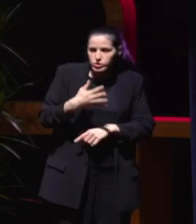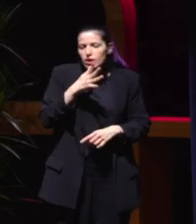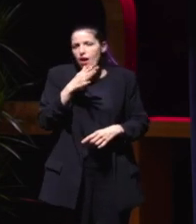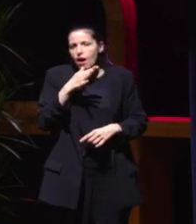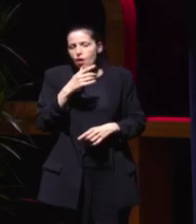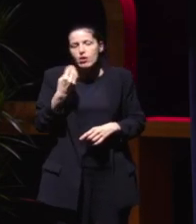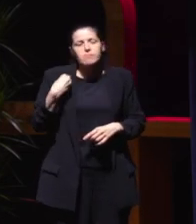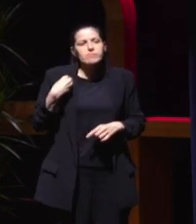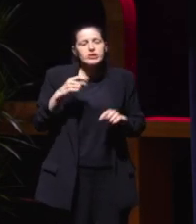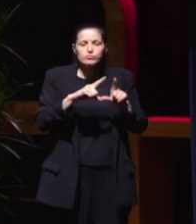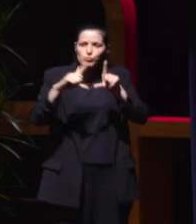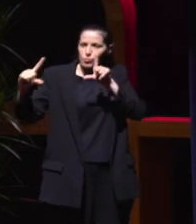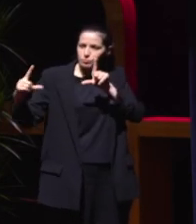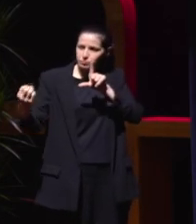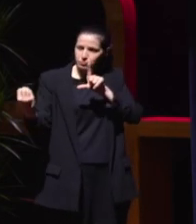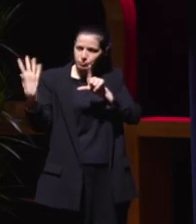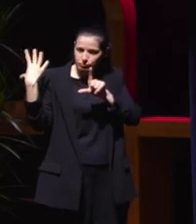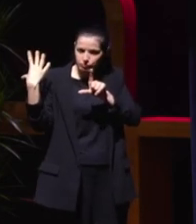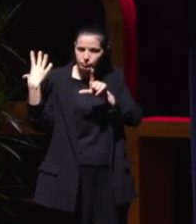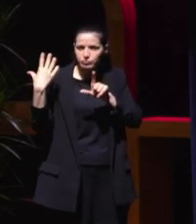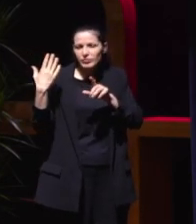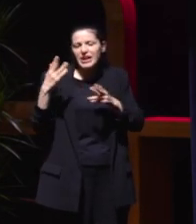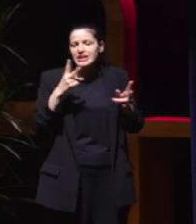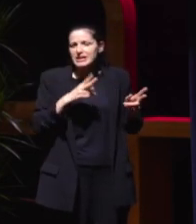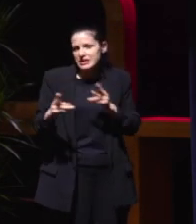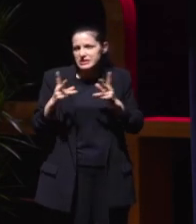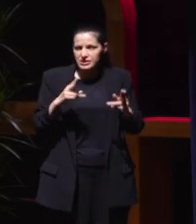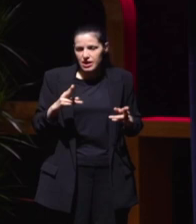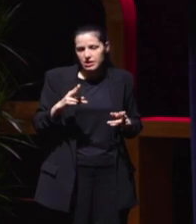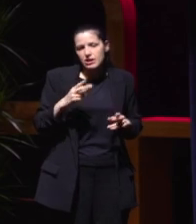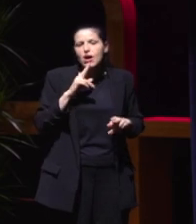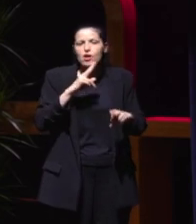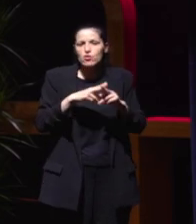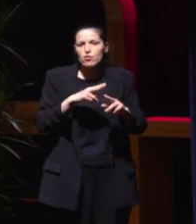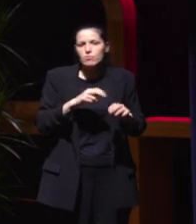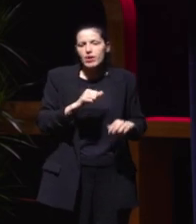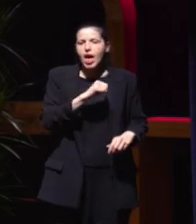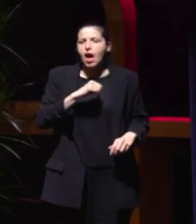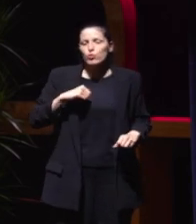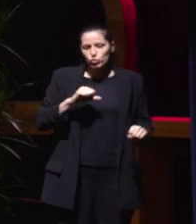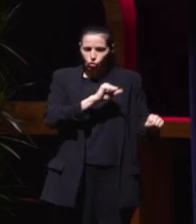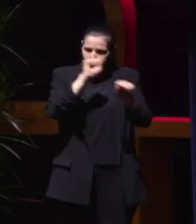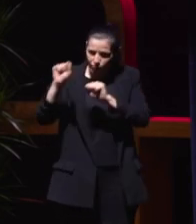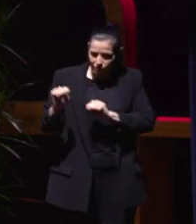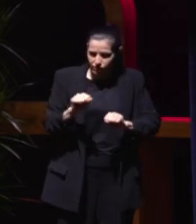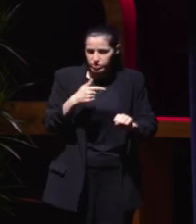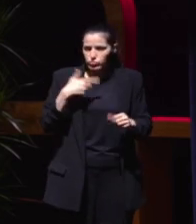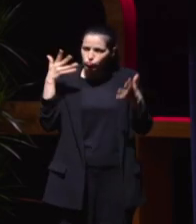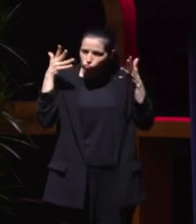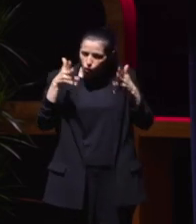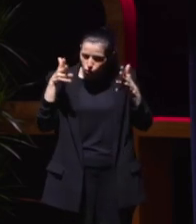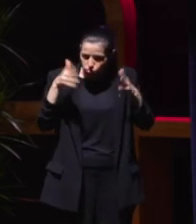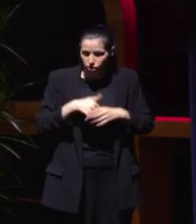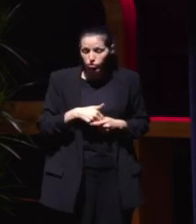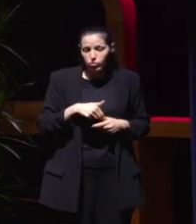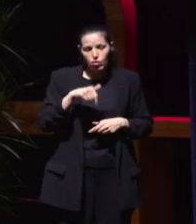que es de una serie autodefensa que está en film que no sé si la habéis visto pero la recomiendo Es una que también ha hablado una compañera